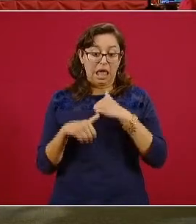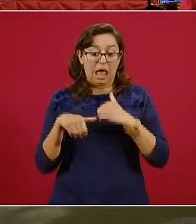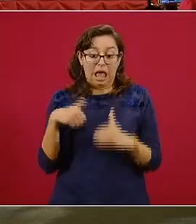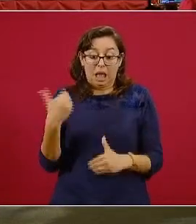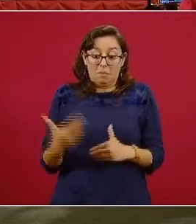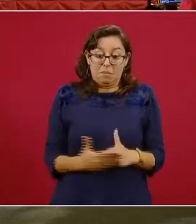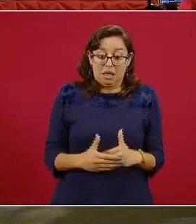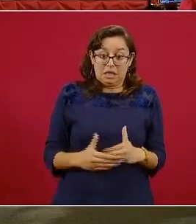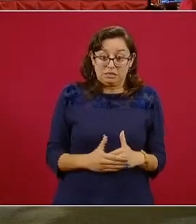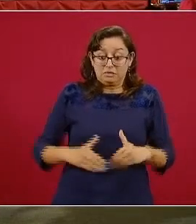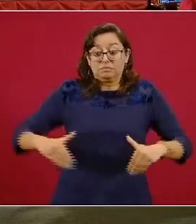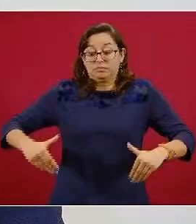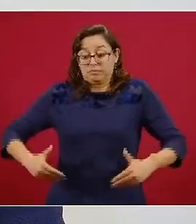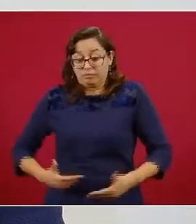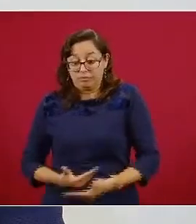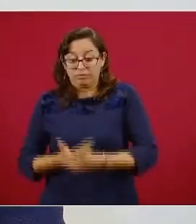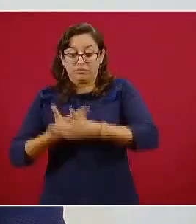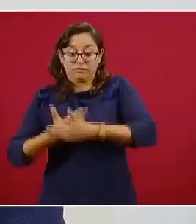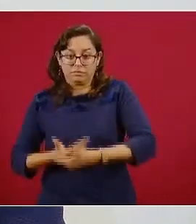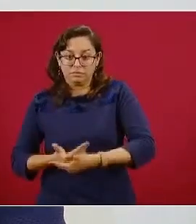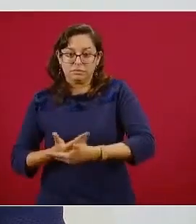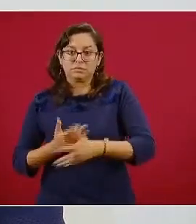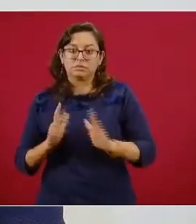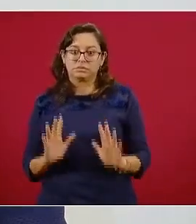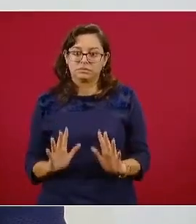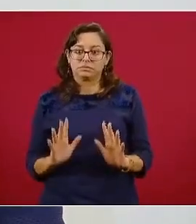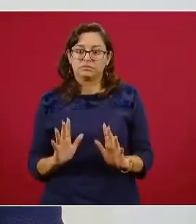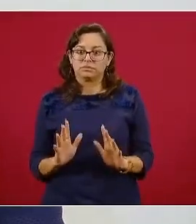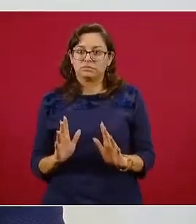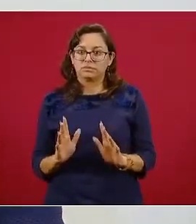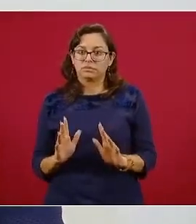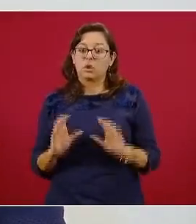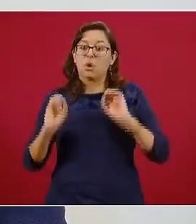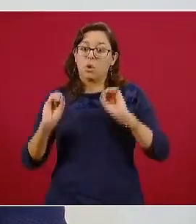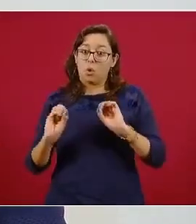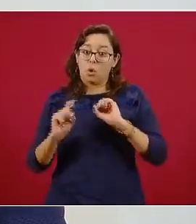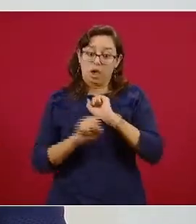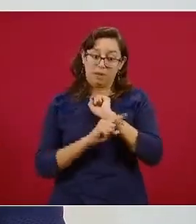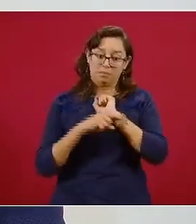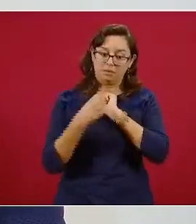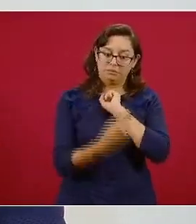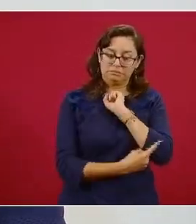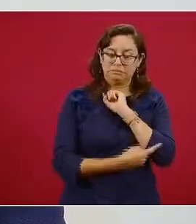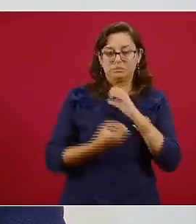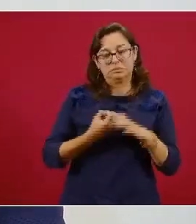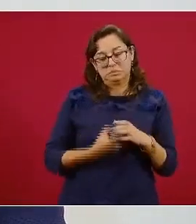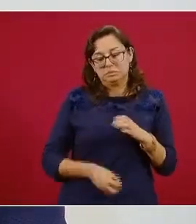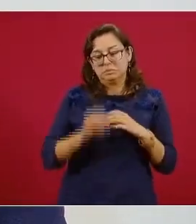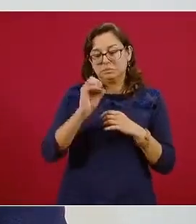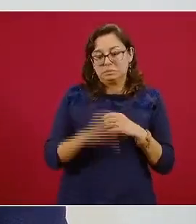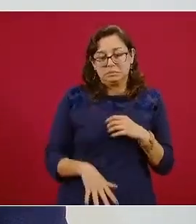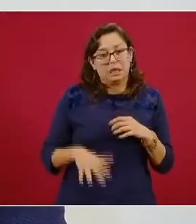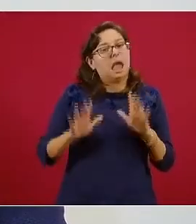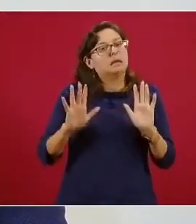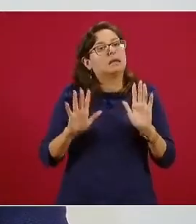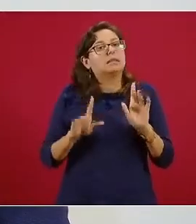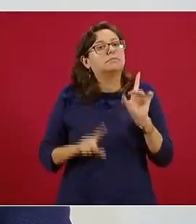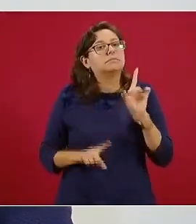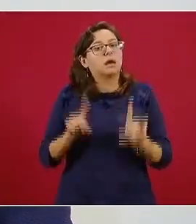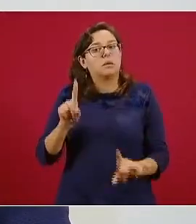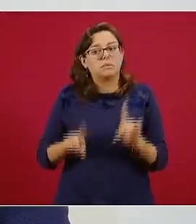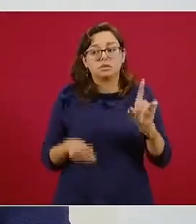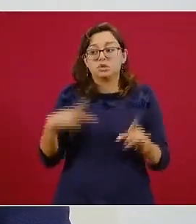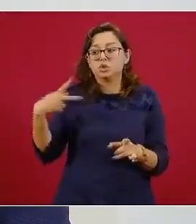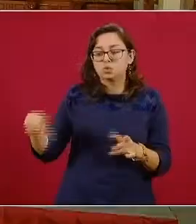pueden embarazarse y no ser madres, por eso el derecho es importante, el derecho reproductivo de las niñas víctimas de violación.